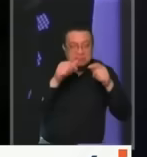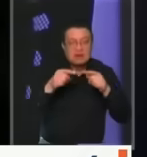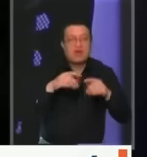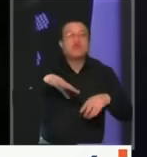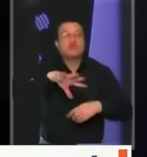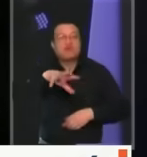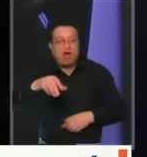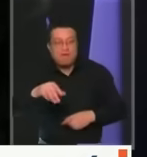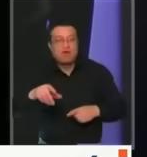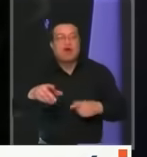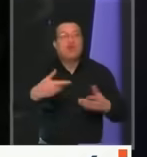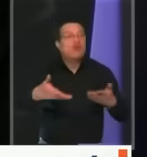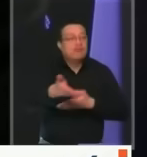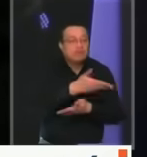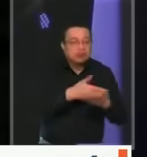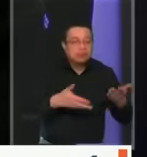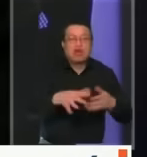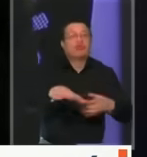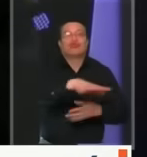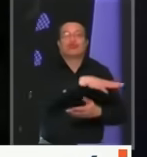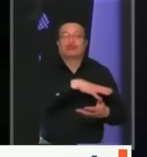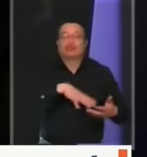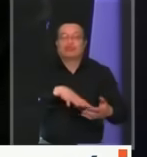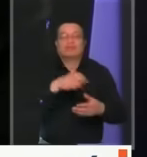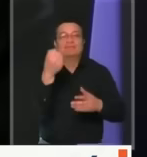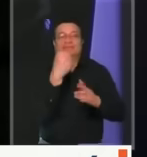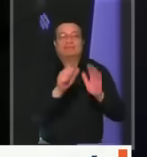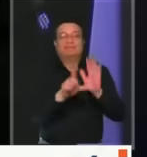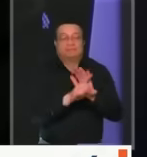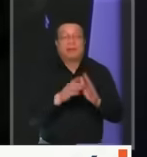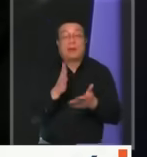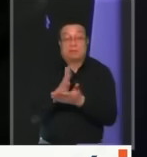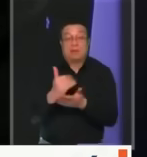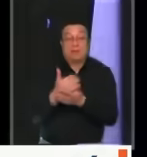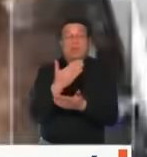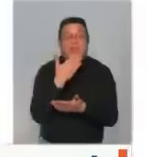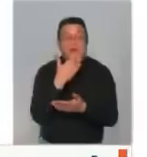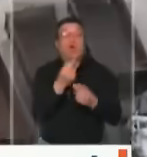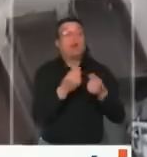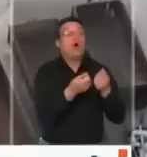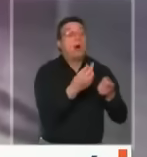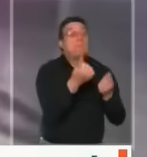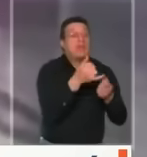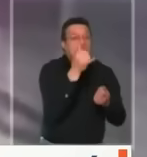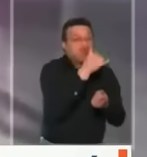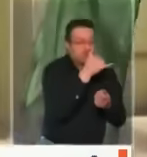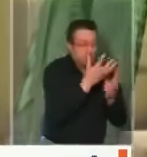robos y otros delitos que también los lleva a planificar incluso lavados de dinero.